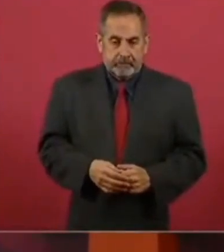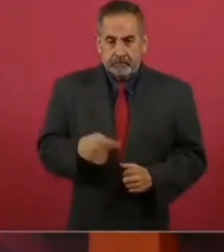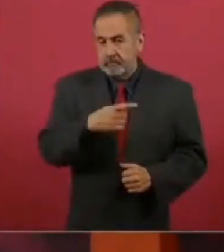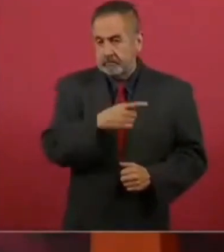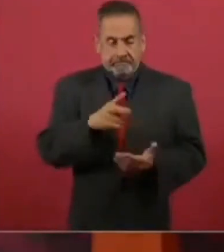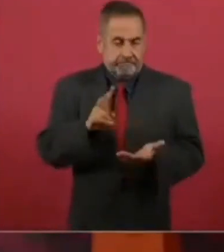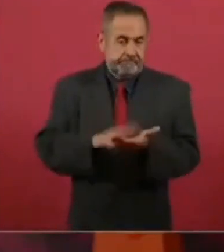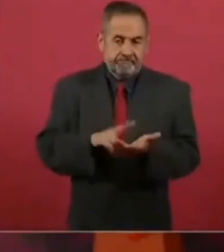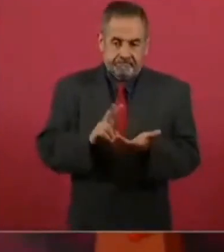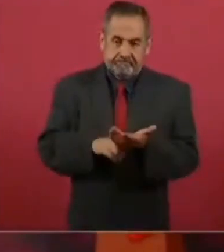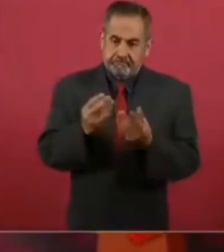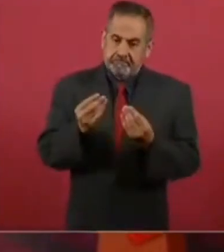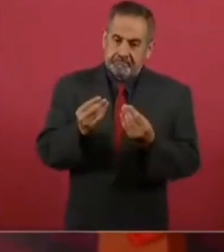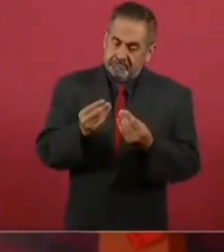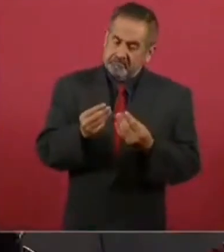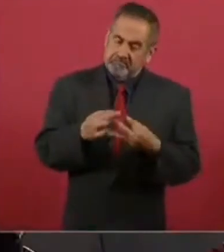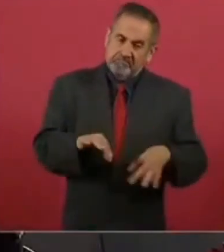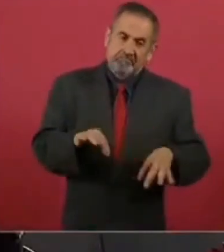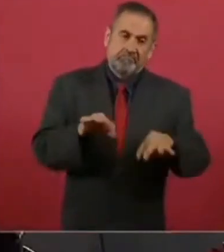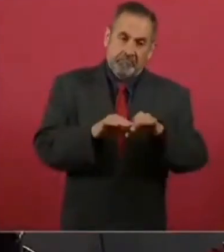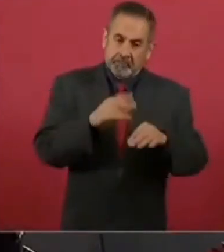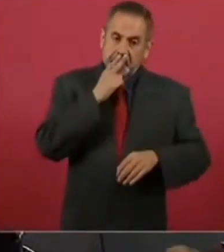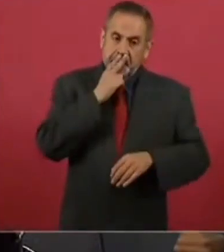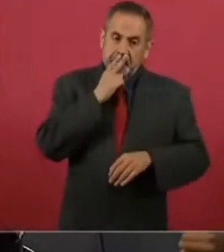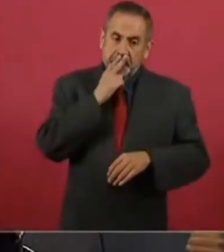tiene mucho valor.